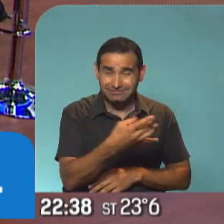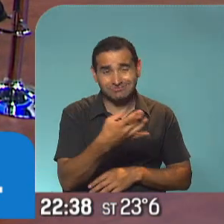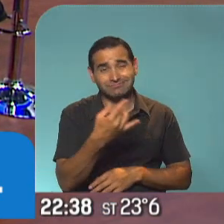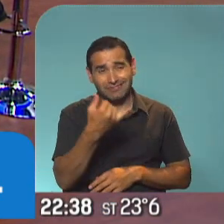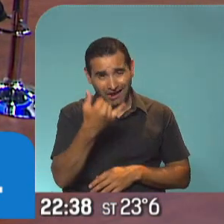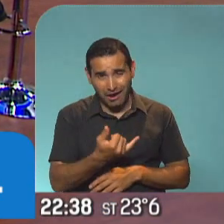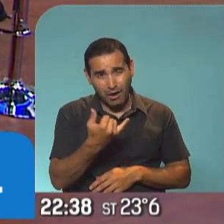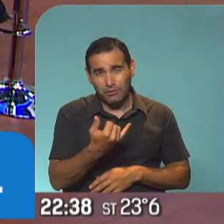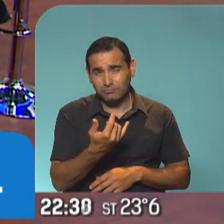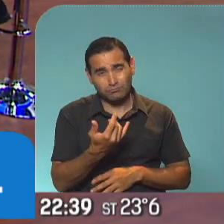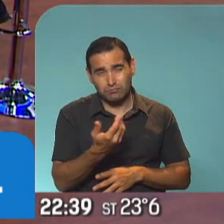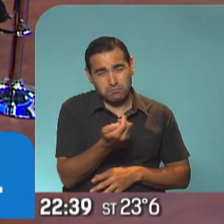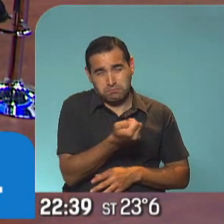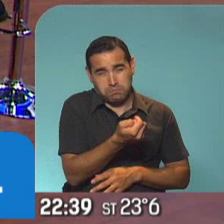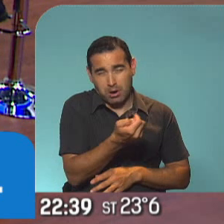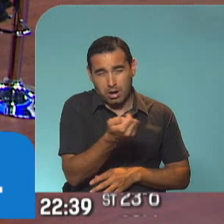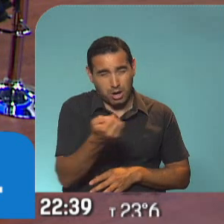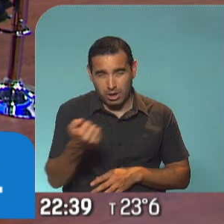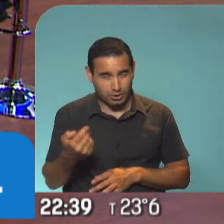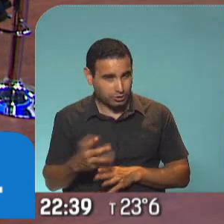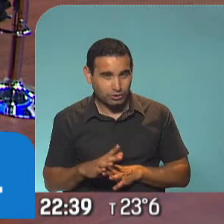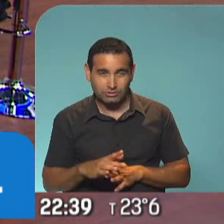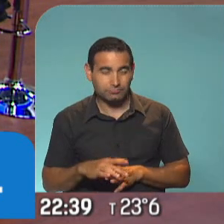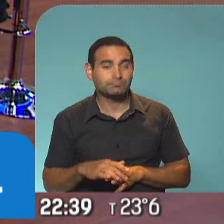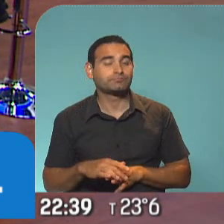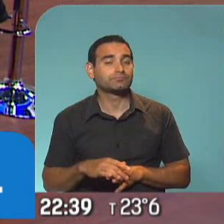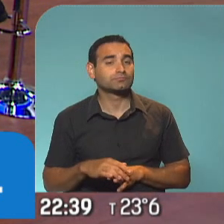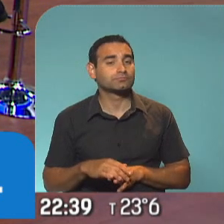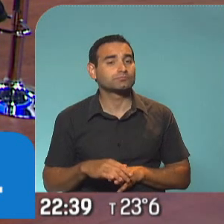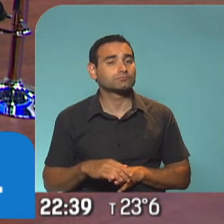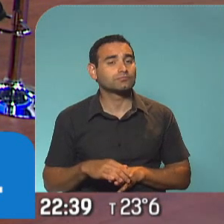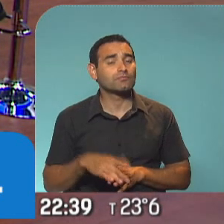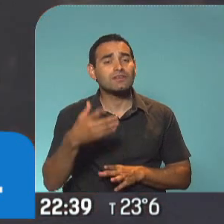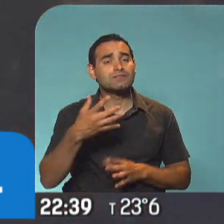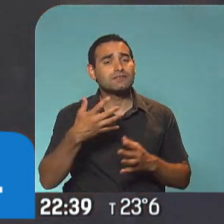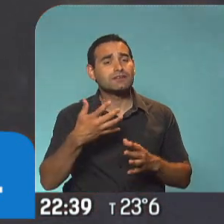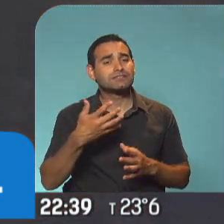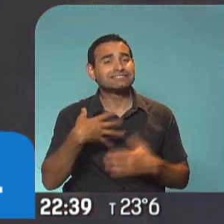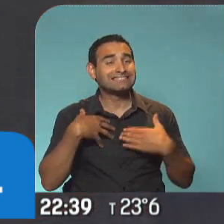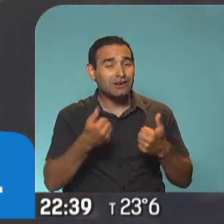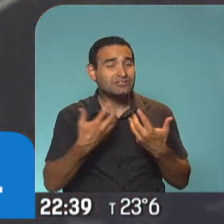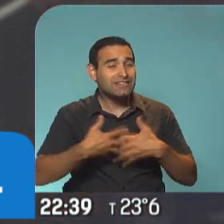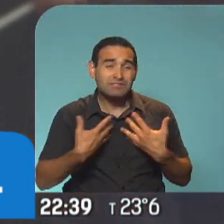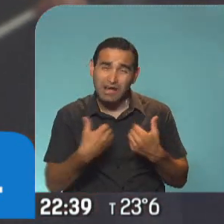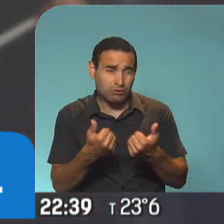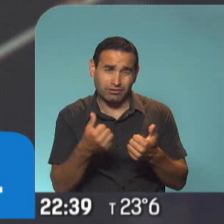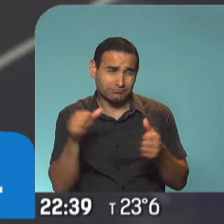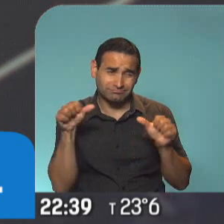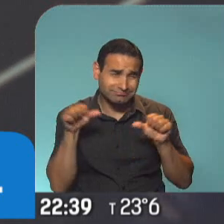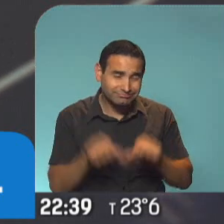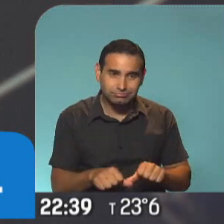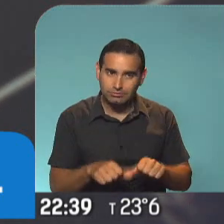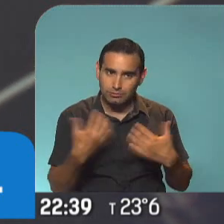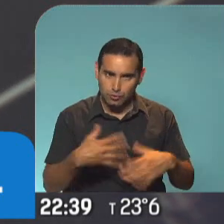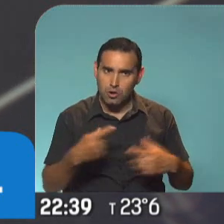circulan con muchísima menos frecuencia. El sistema de salud también está debilitado, digamos. Es una